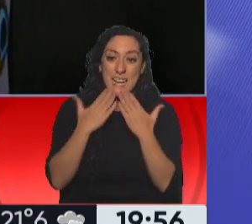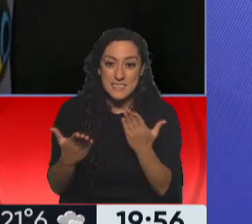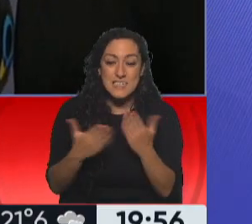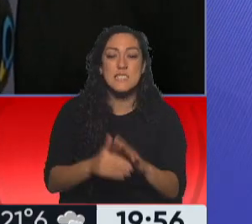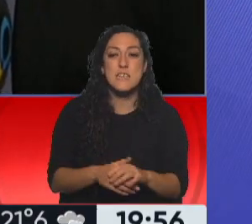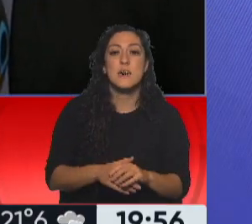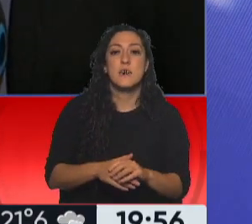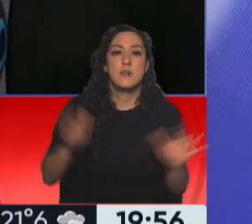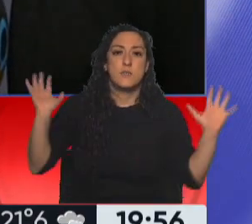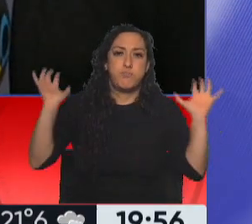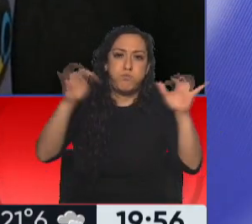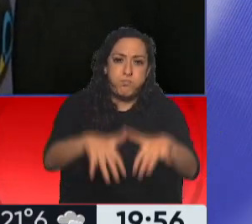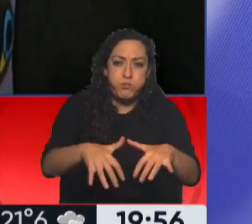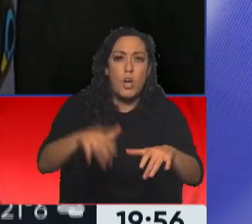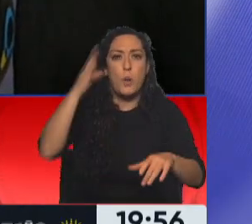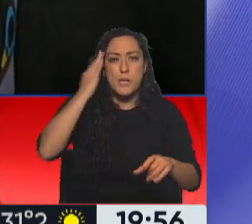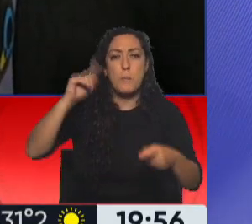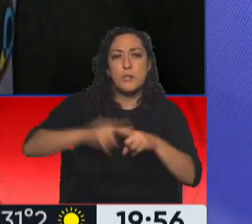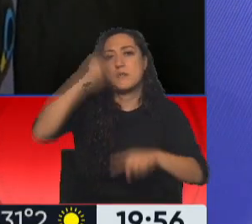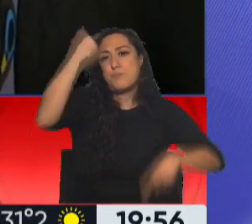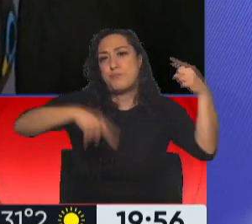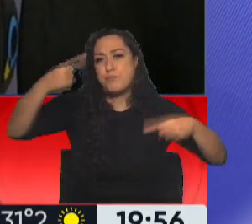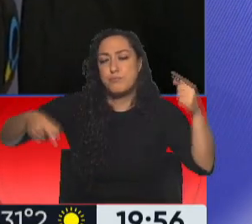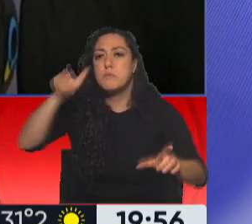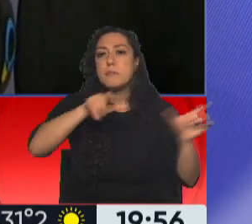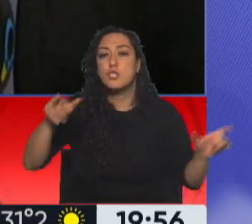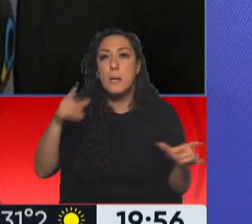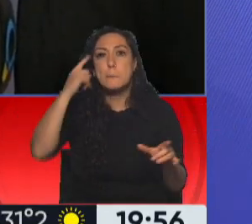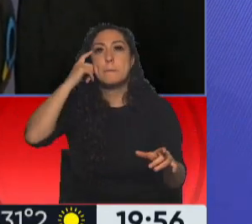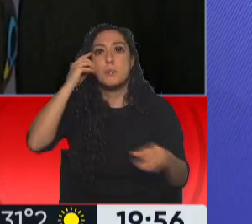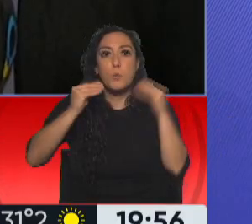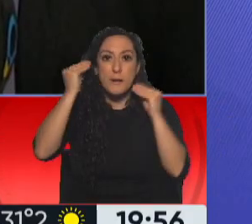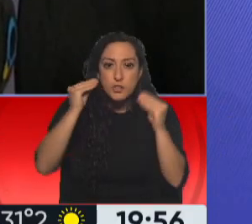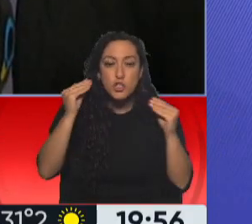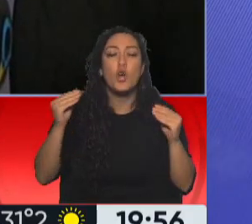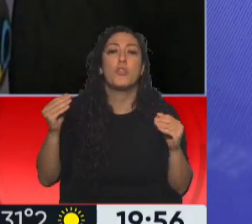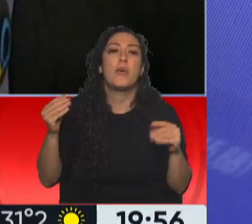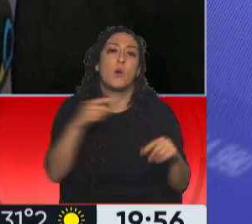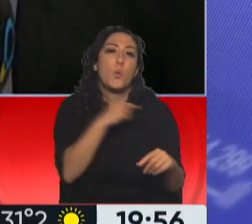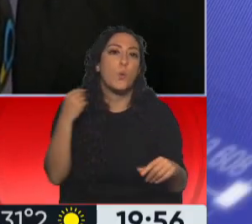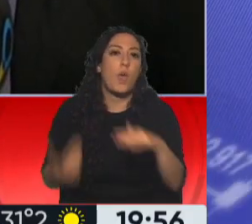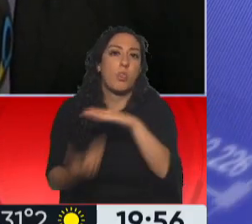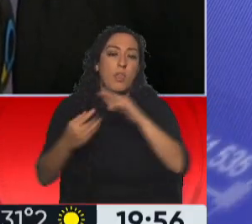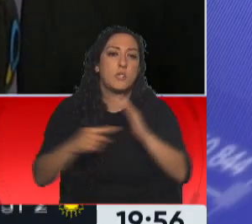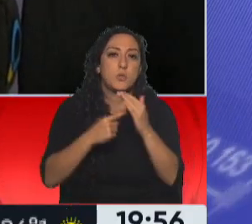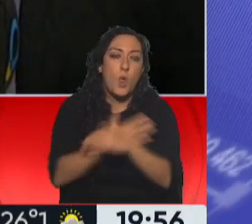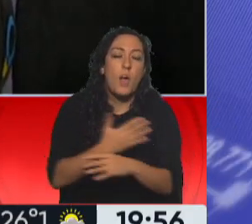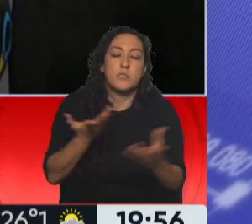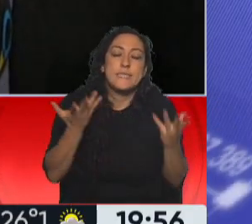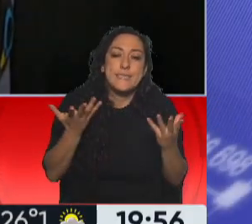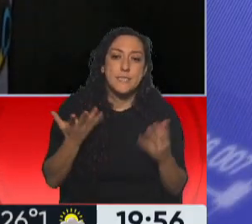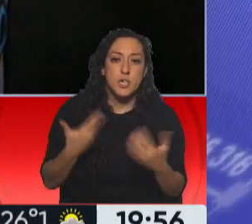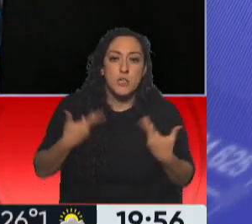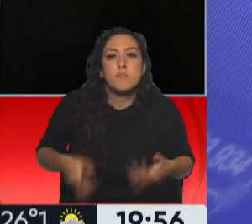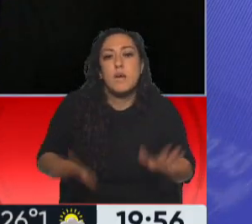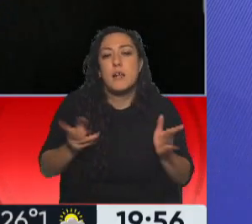tanta gente y de distintas ideologías que la preocupación de Monseñor García Cuerva es totalmente lógica, que sea absolutamente en paz